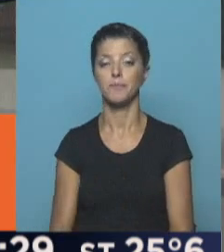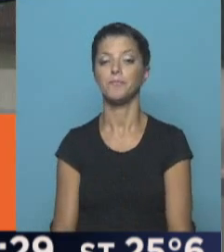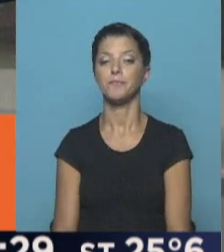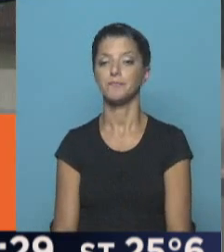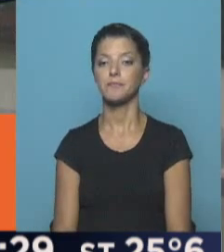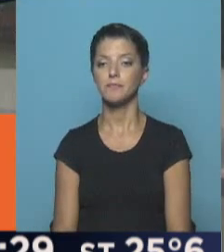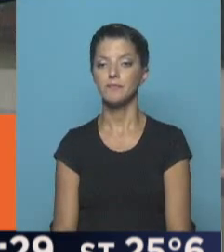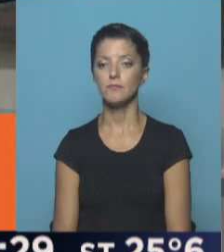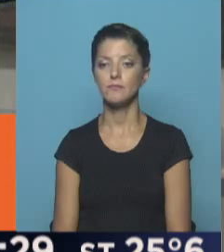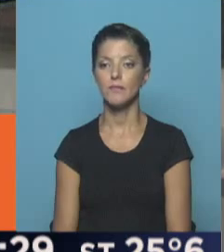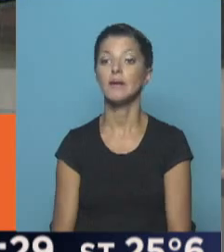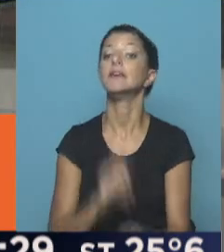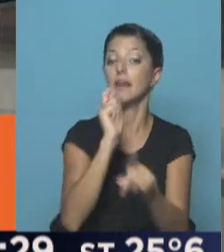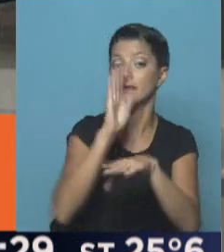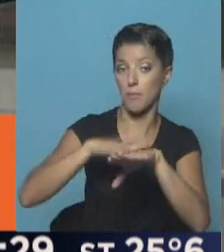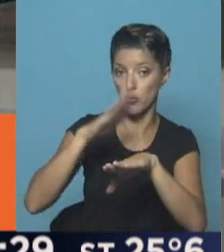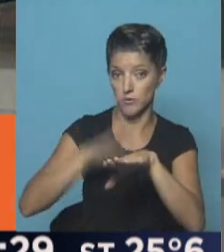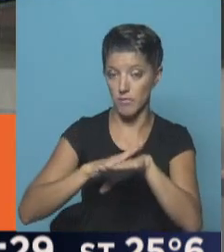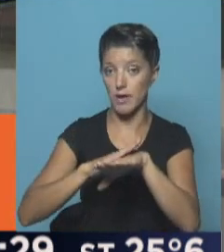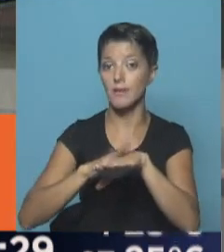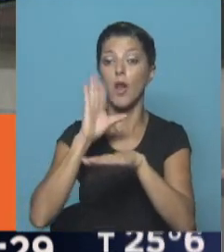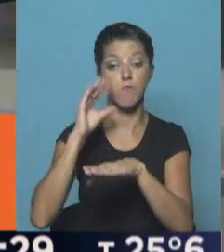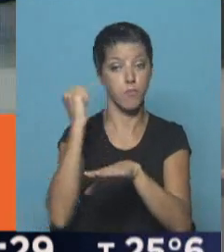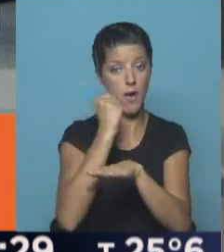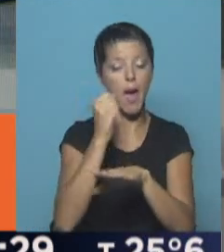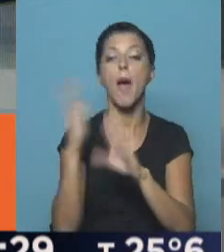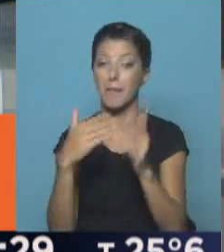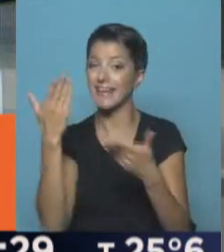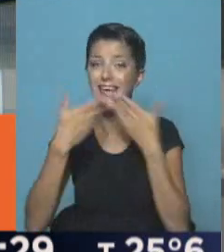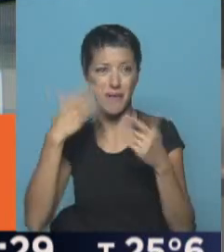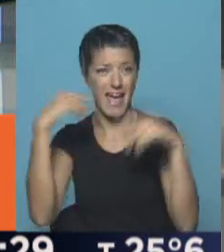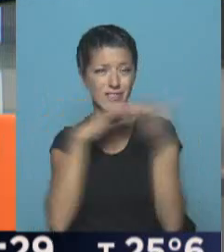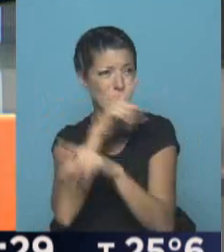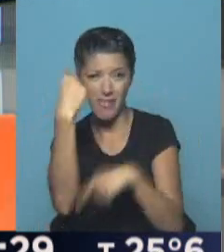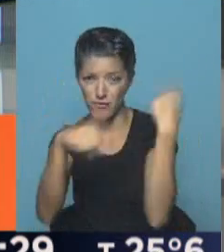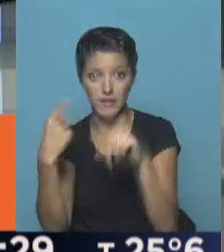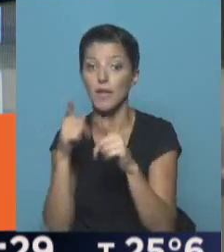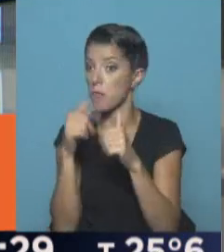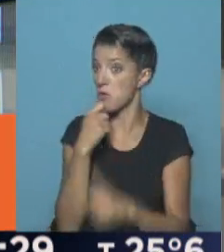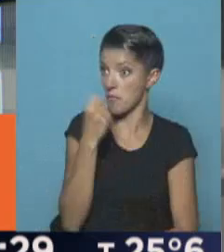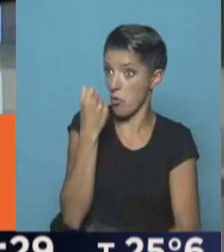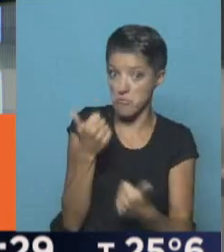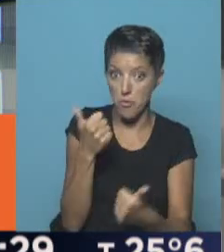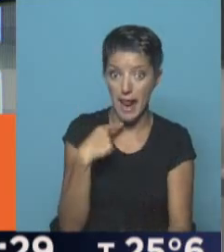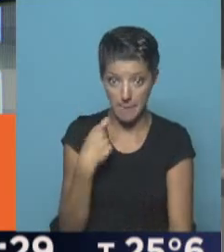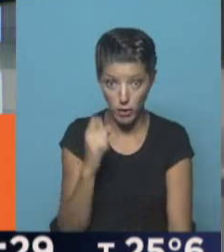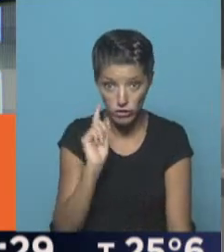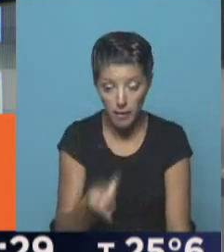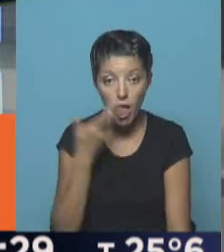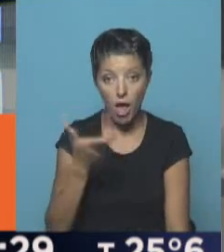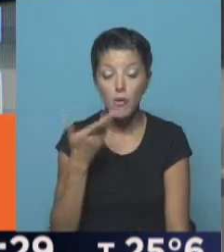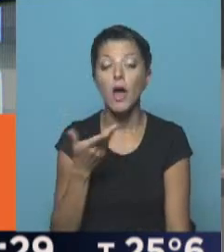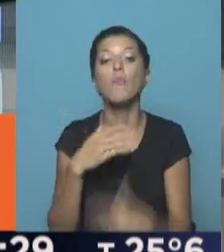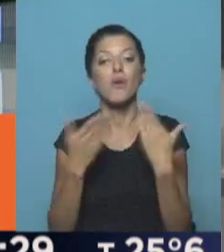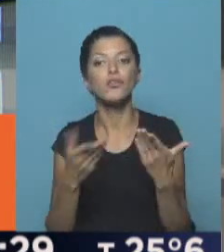un sentido diplomático muy profundo, aparte de manejar varios idiomas, entre ellos muy bien el español, lo que facilita una